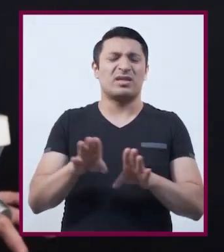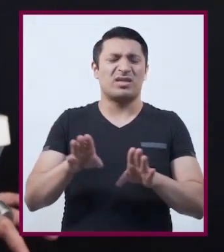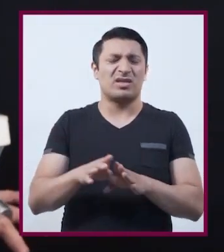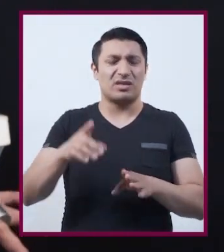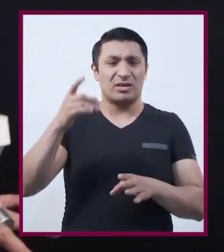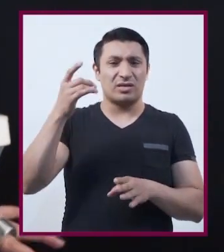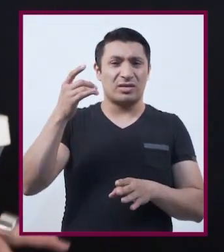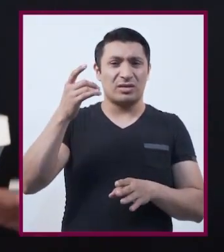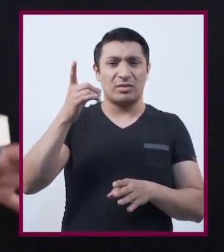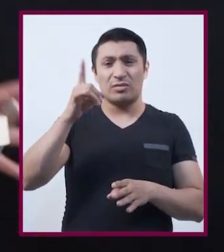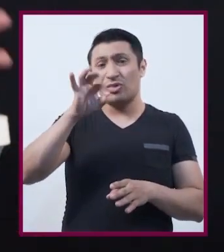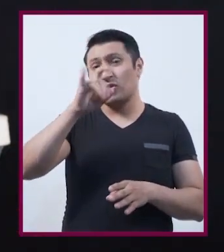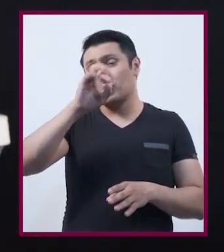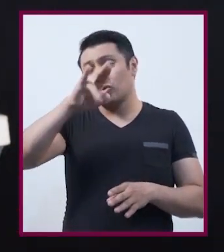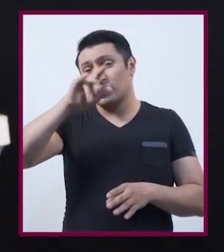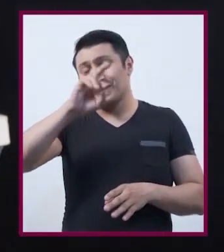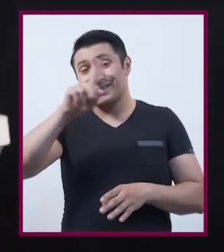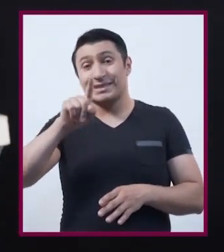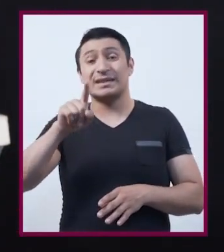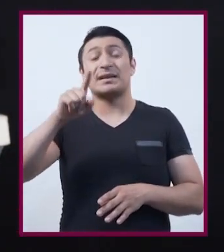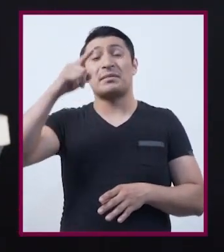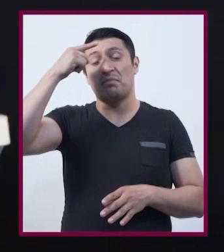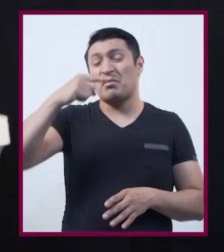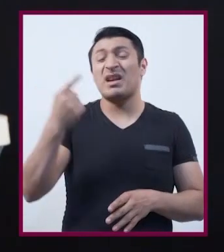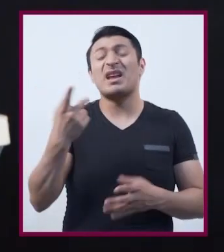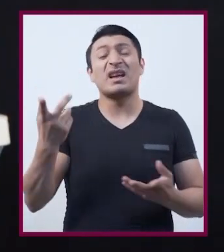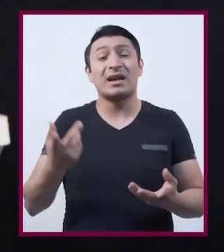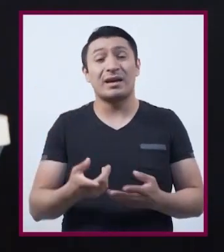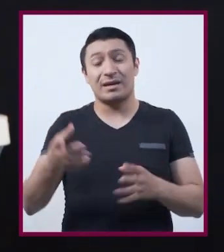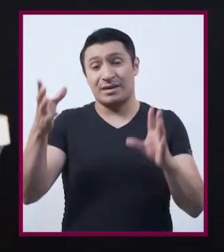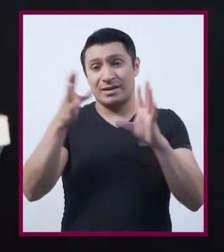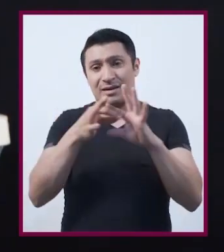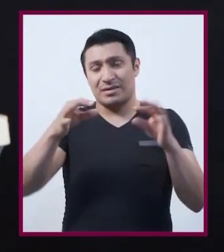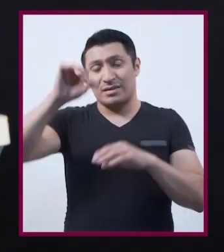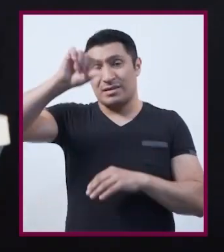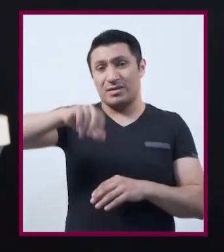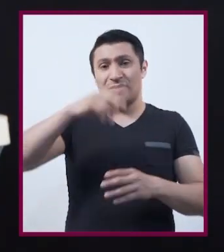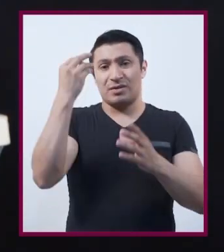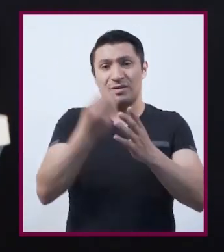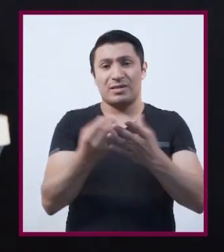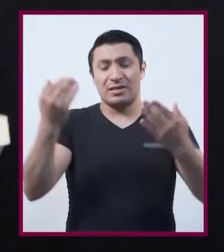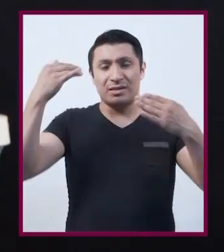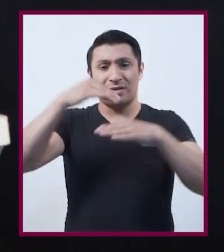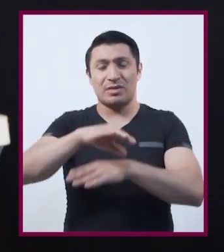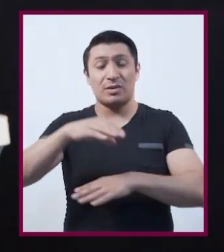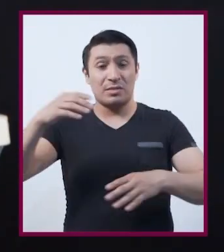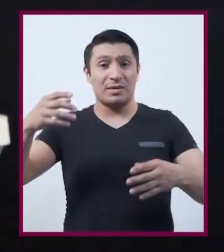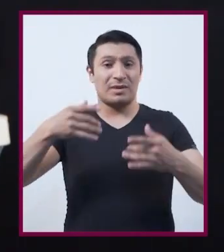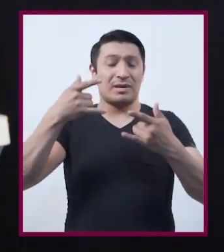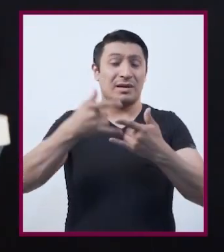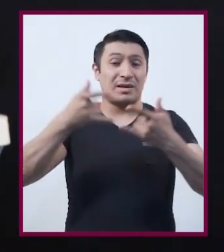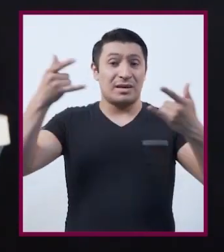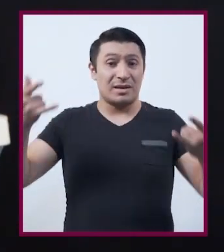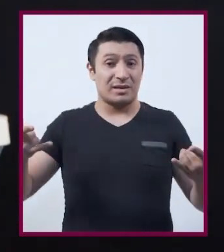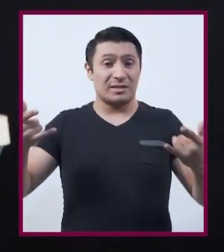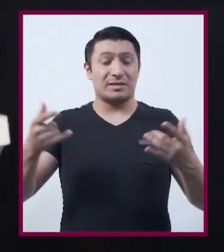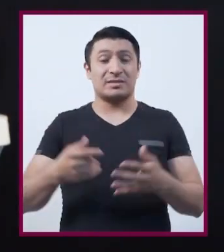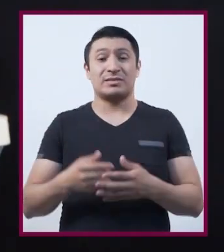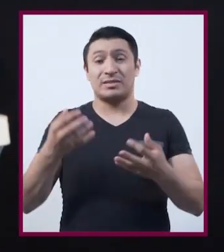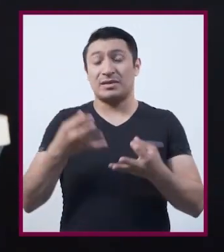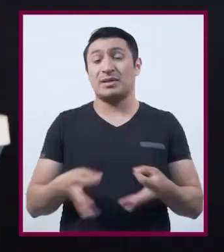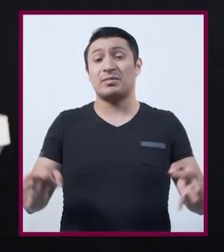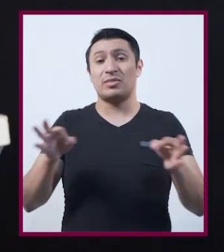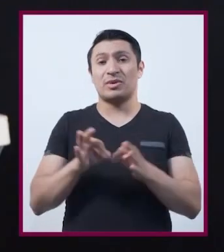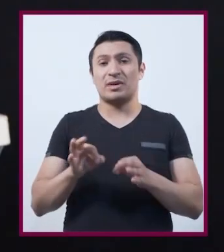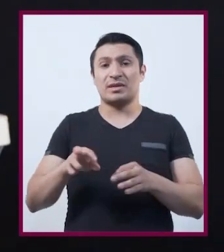este programa dedicado a un clásico de las letras latinoamericanas, Las venas abiertas de América Latina, del escritor